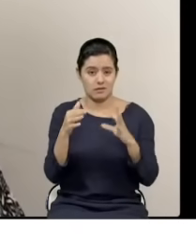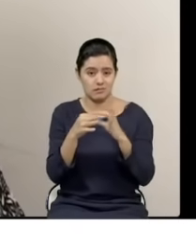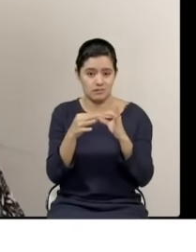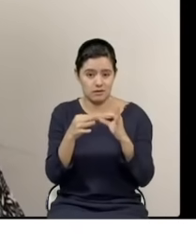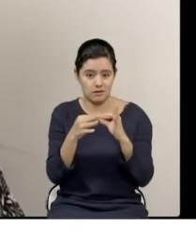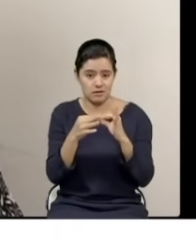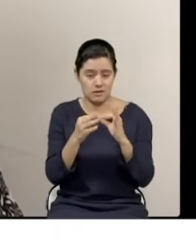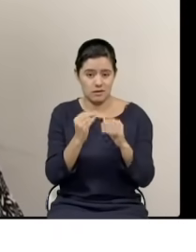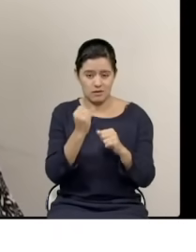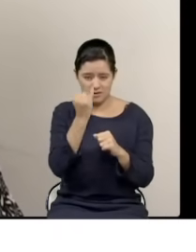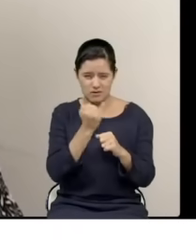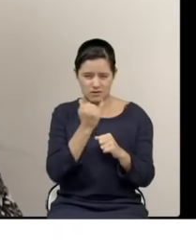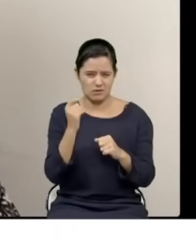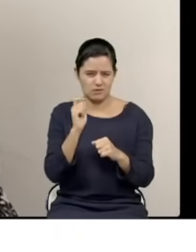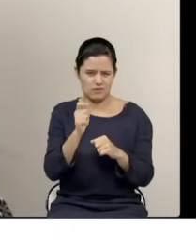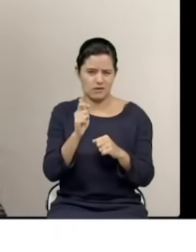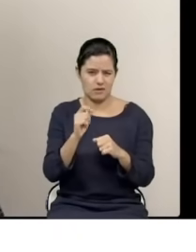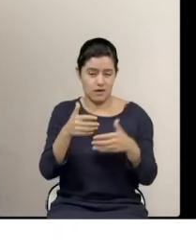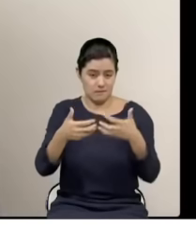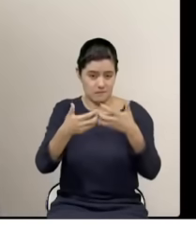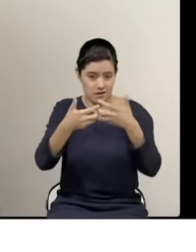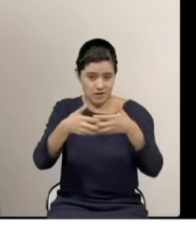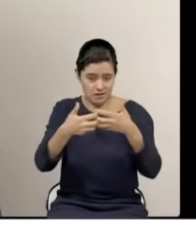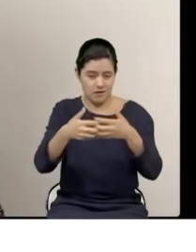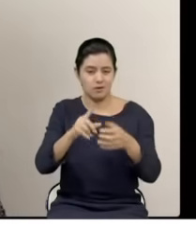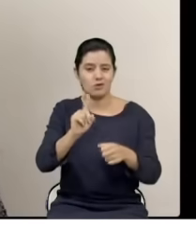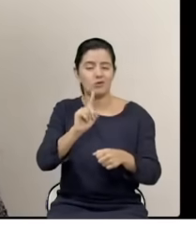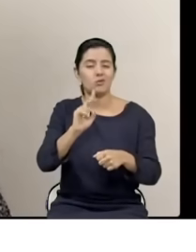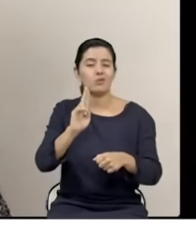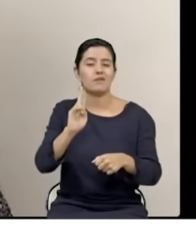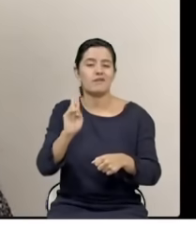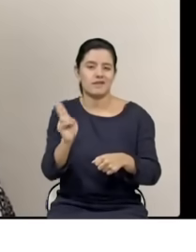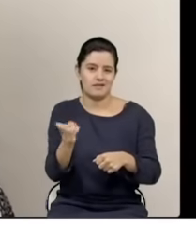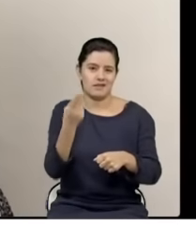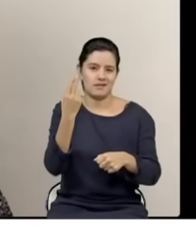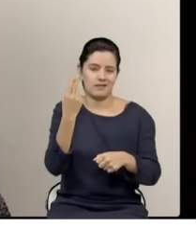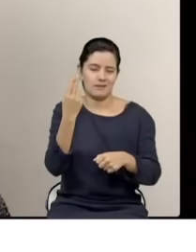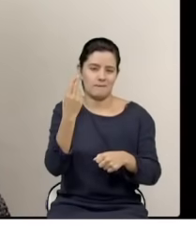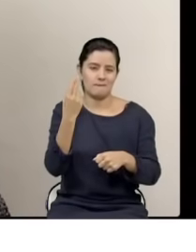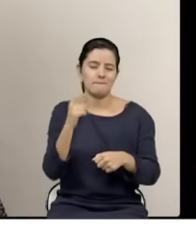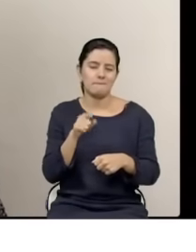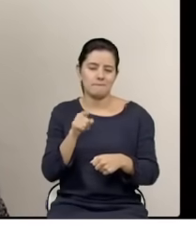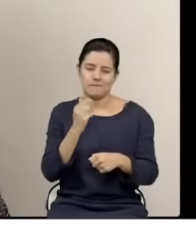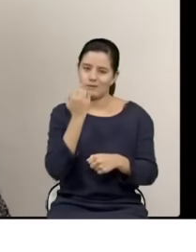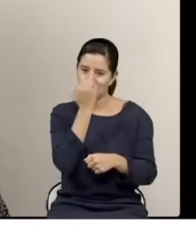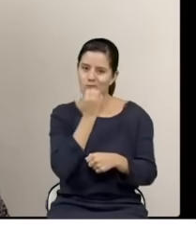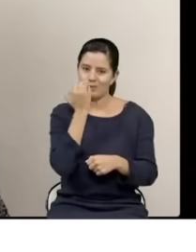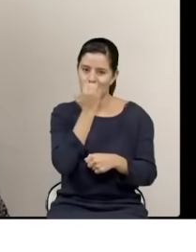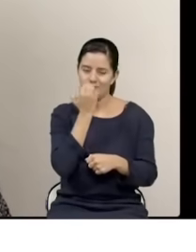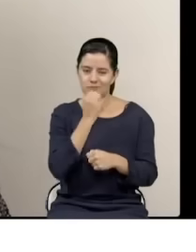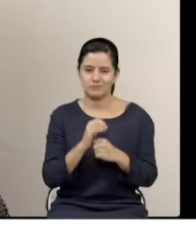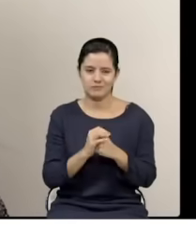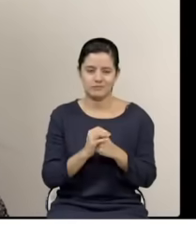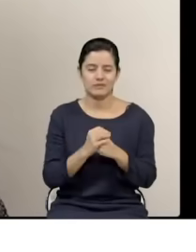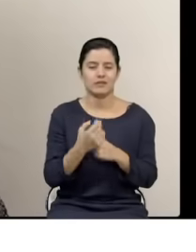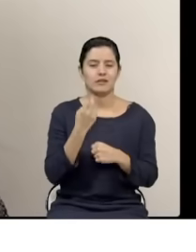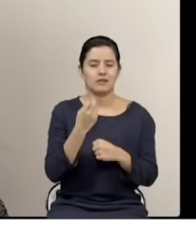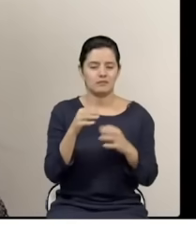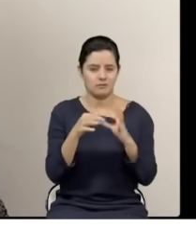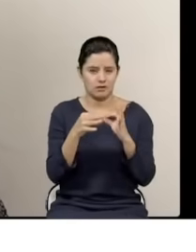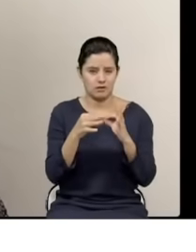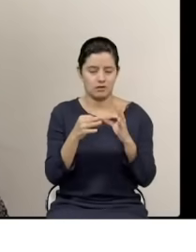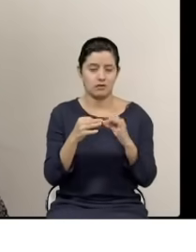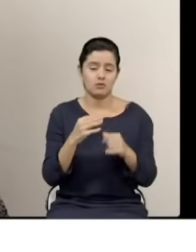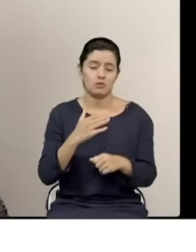es una empresa es una universidad Una institución académica Así que dicho sea de paso en primer lugar Pues